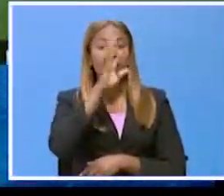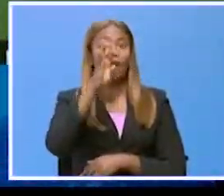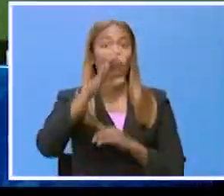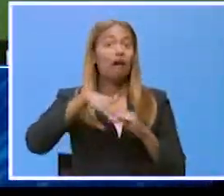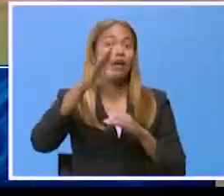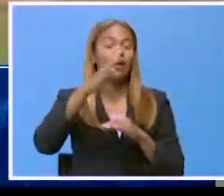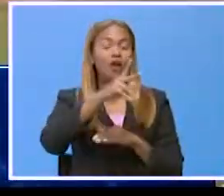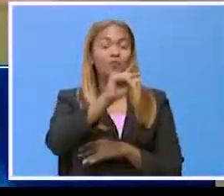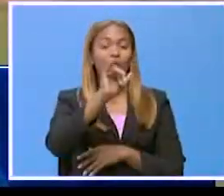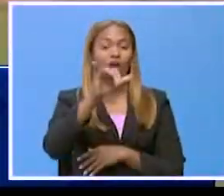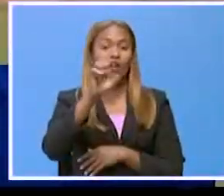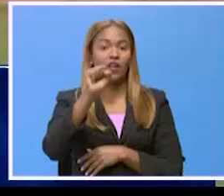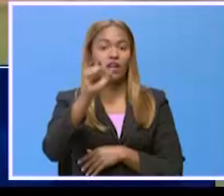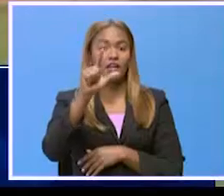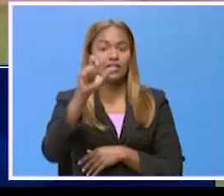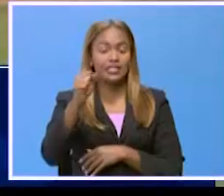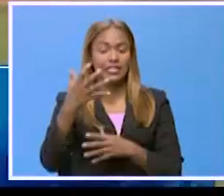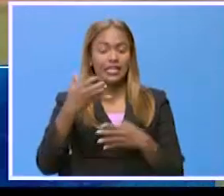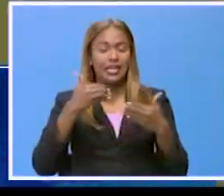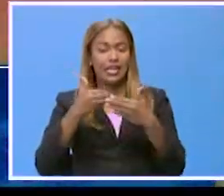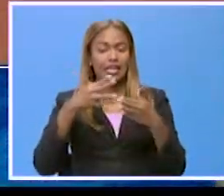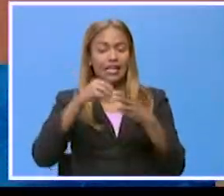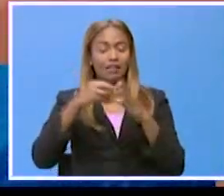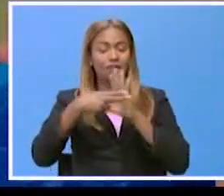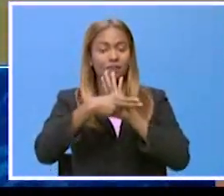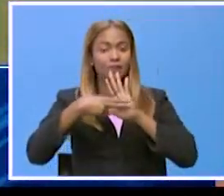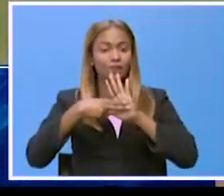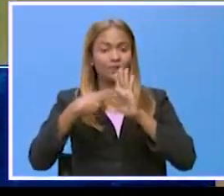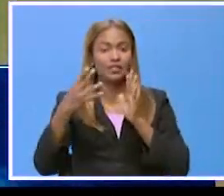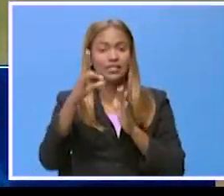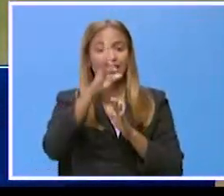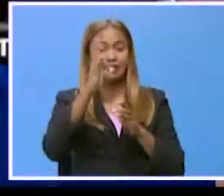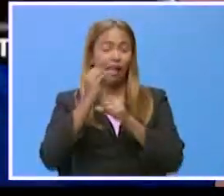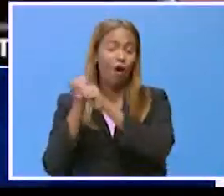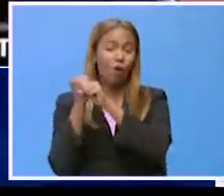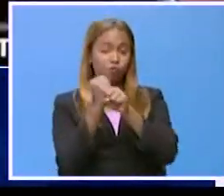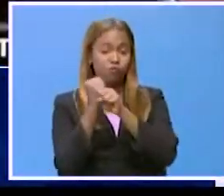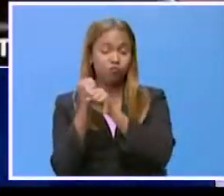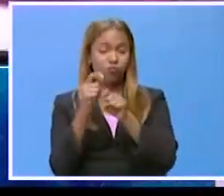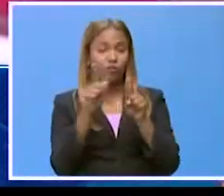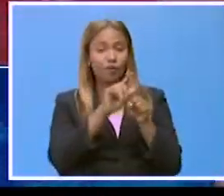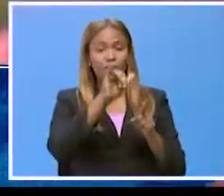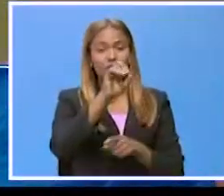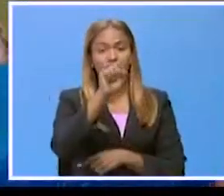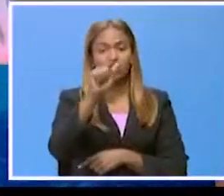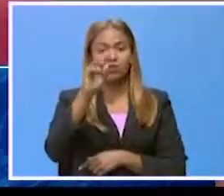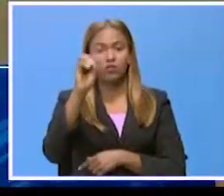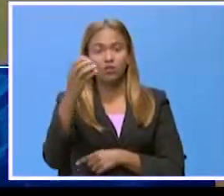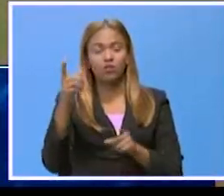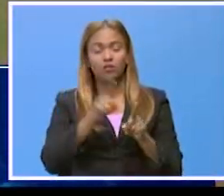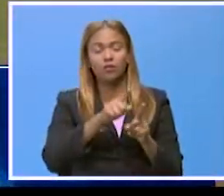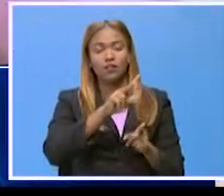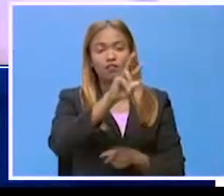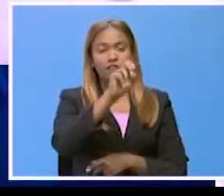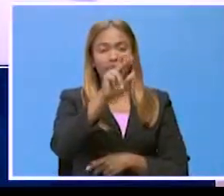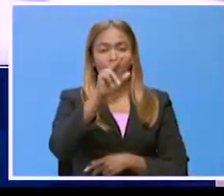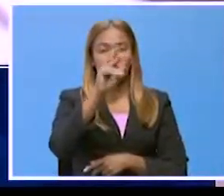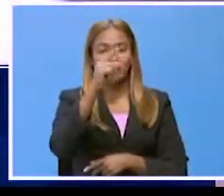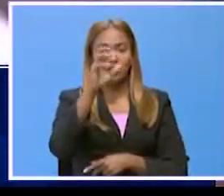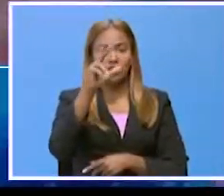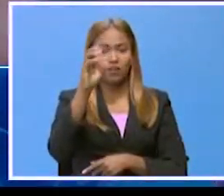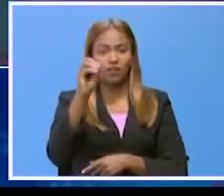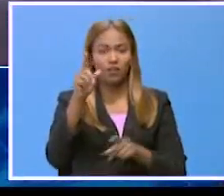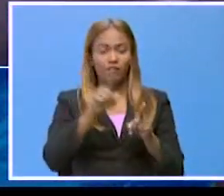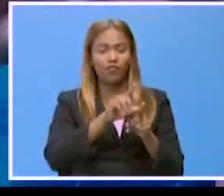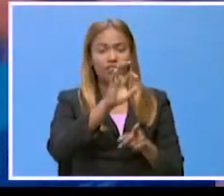tratando de acercarse a la marca de los 700 cuadrangulares también juan souto vladimir guerrero júnior fernando tatis